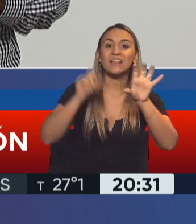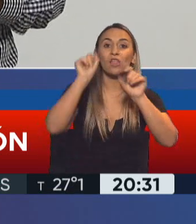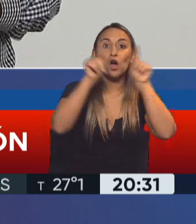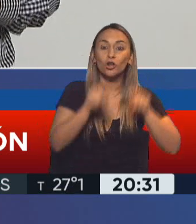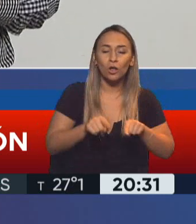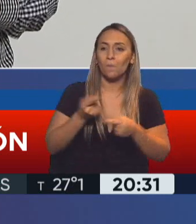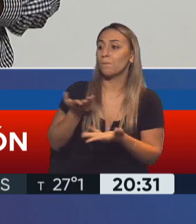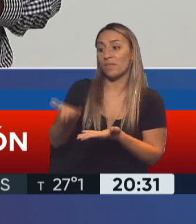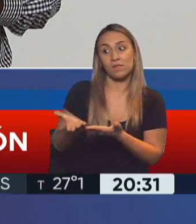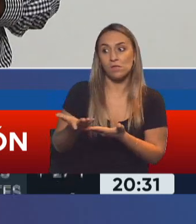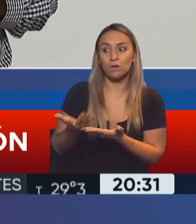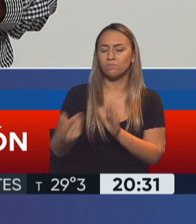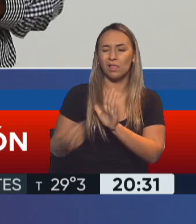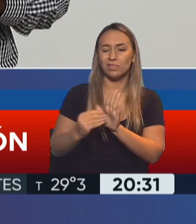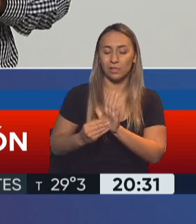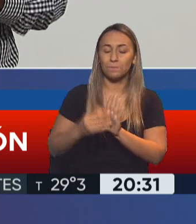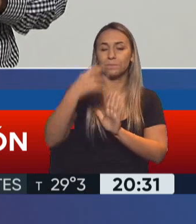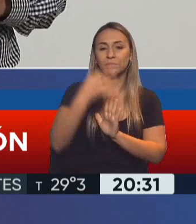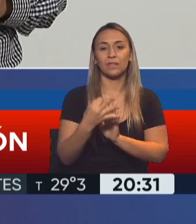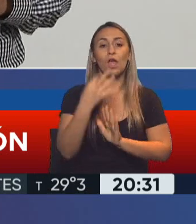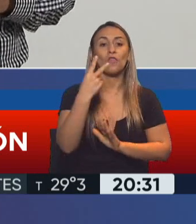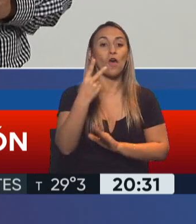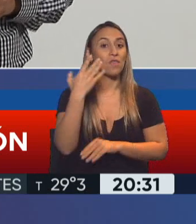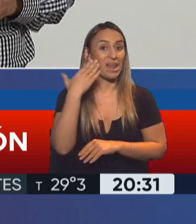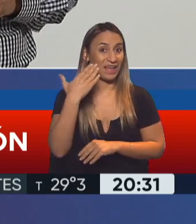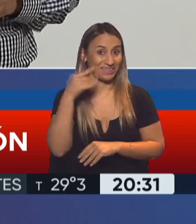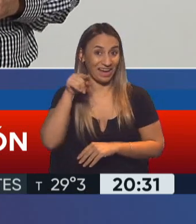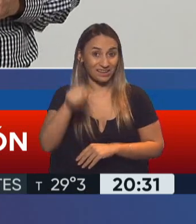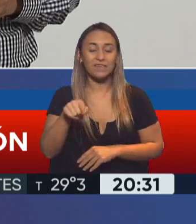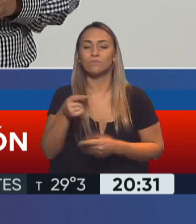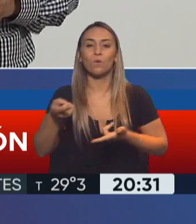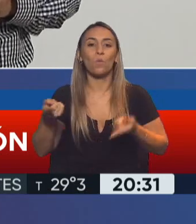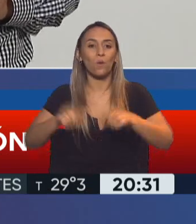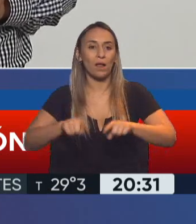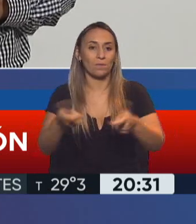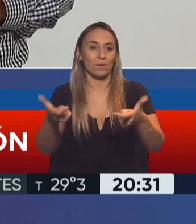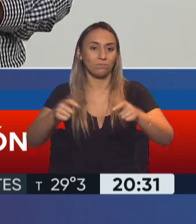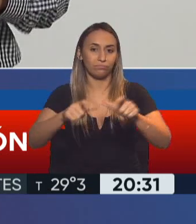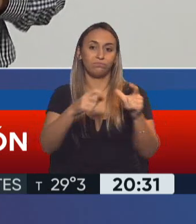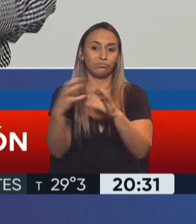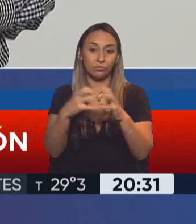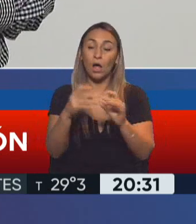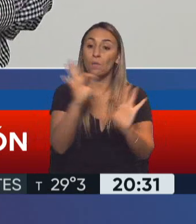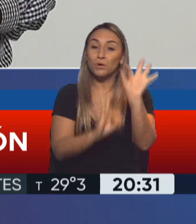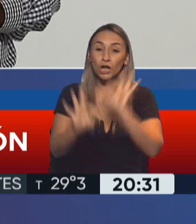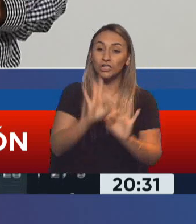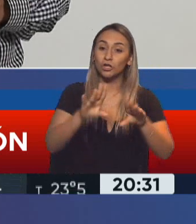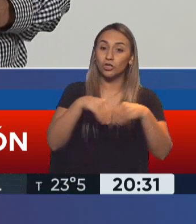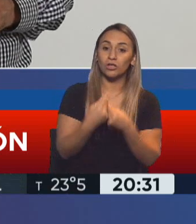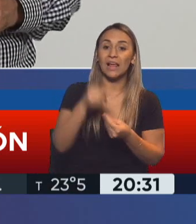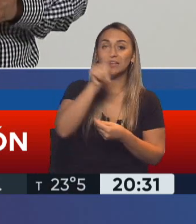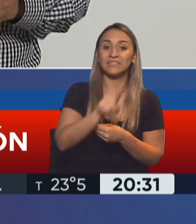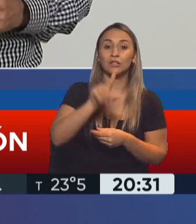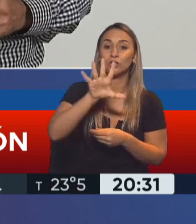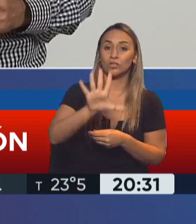6 y 2 de la tarde se reanudó la discusión ya con un proyecto de ley que tiene 100 cincuenta y un